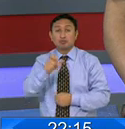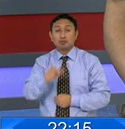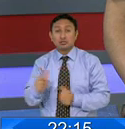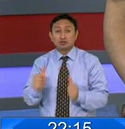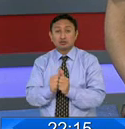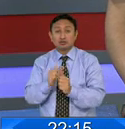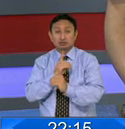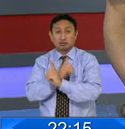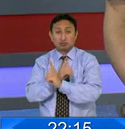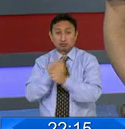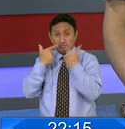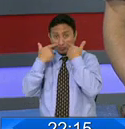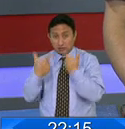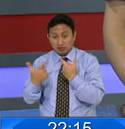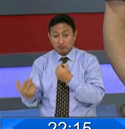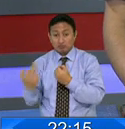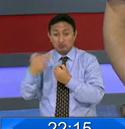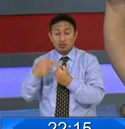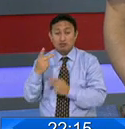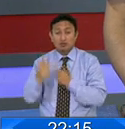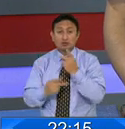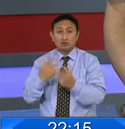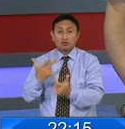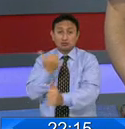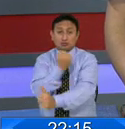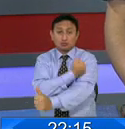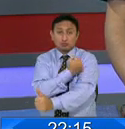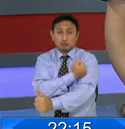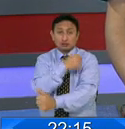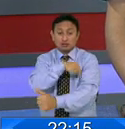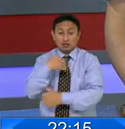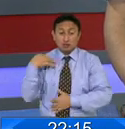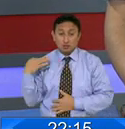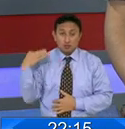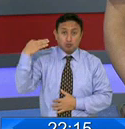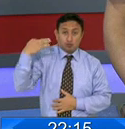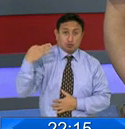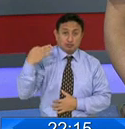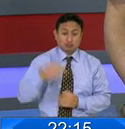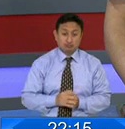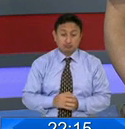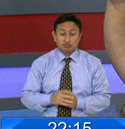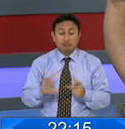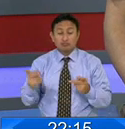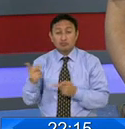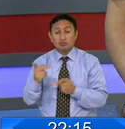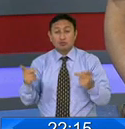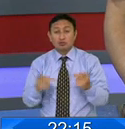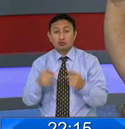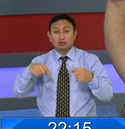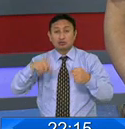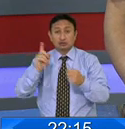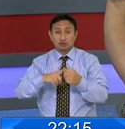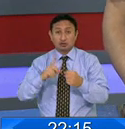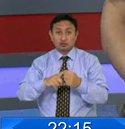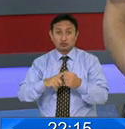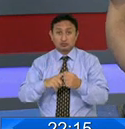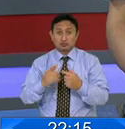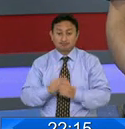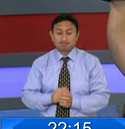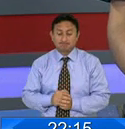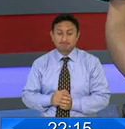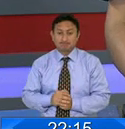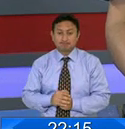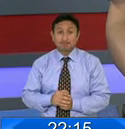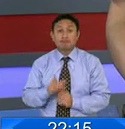con discapacidad participan en el proceso de vacunación como voluntarios en los puntos del Distrito Metropolitano,